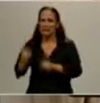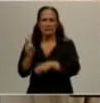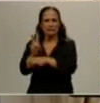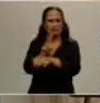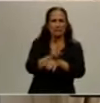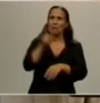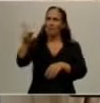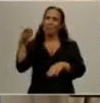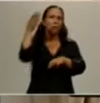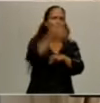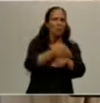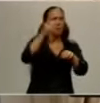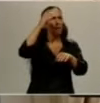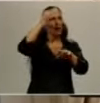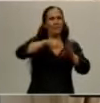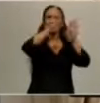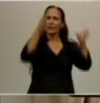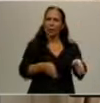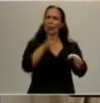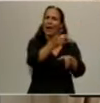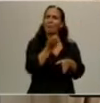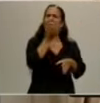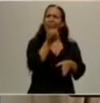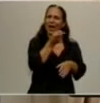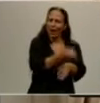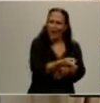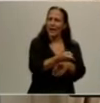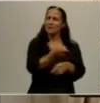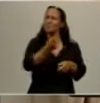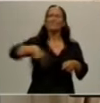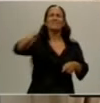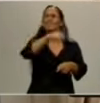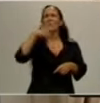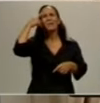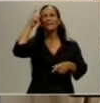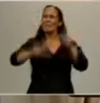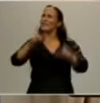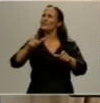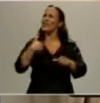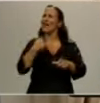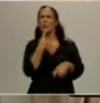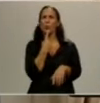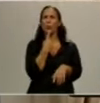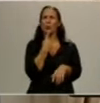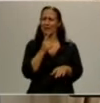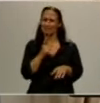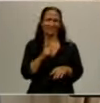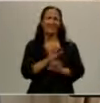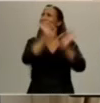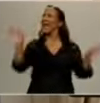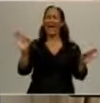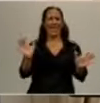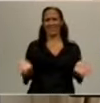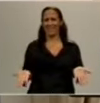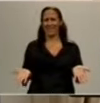fin. Creo que nadie, absolutamente nadie, puede dudar con honestidad intelectual de todo lo